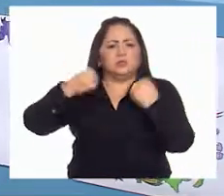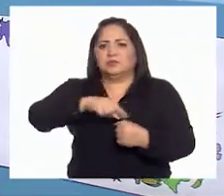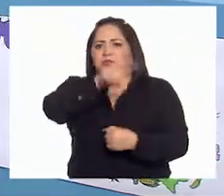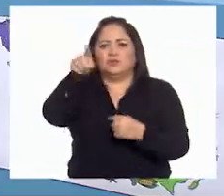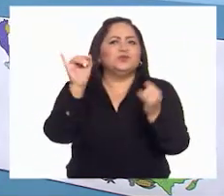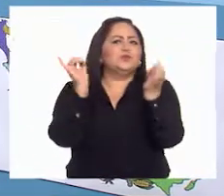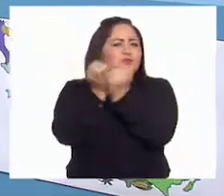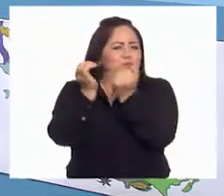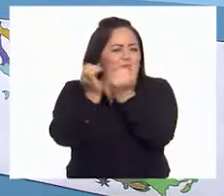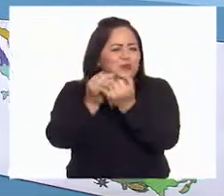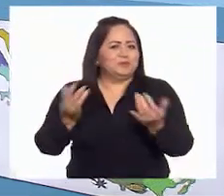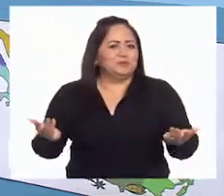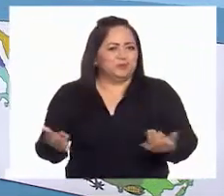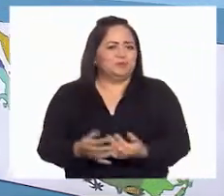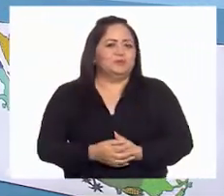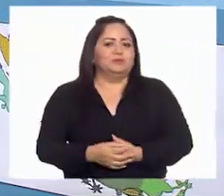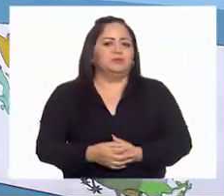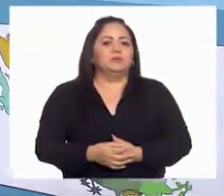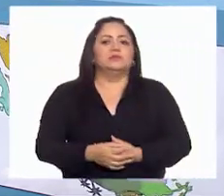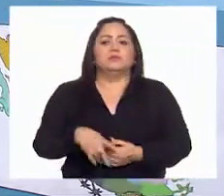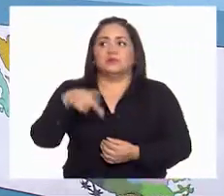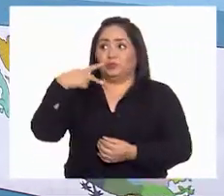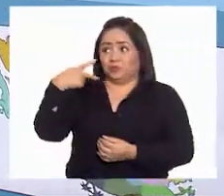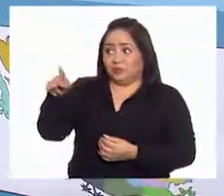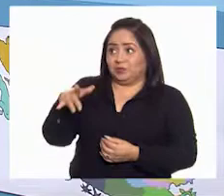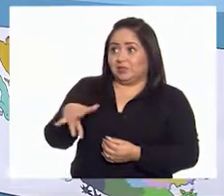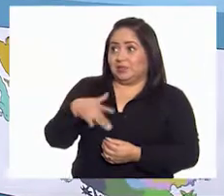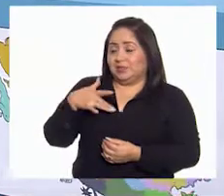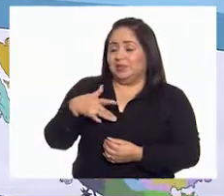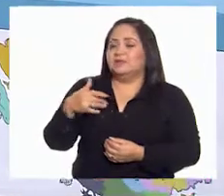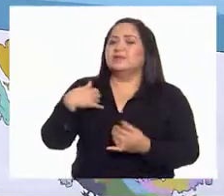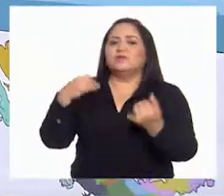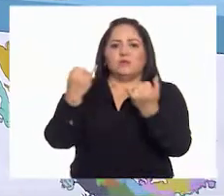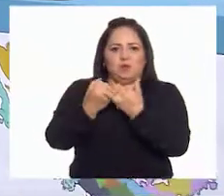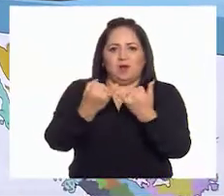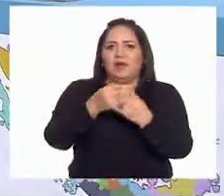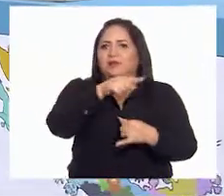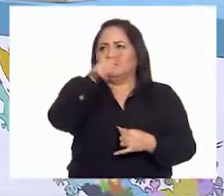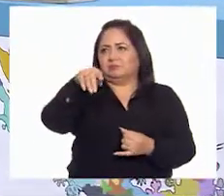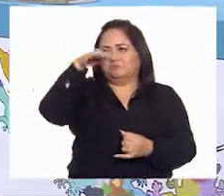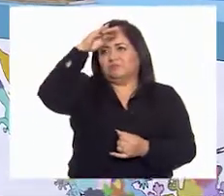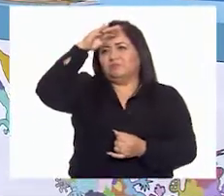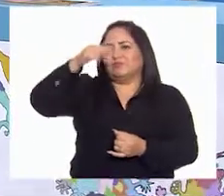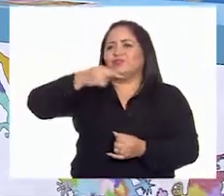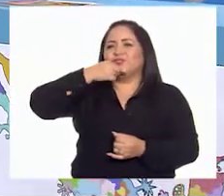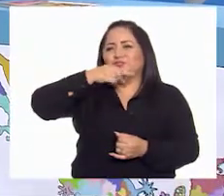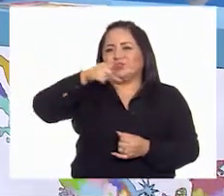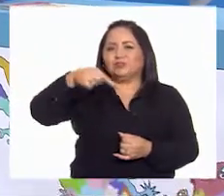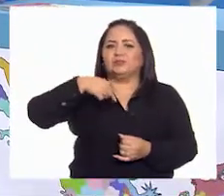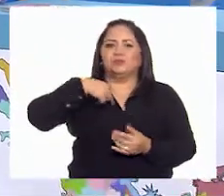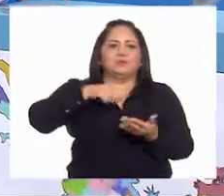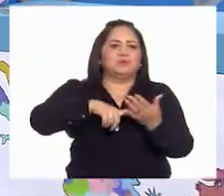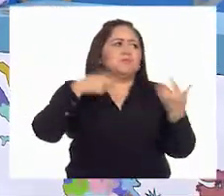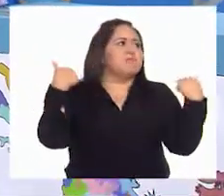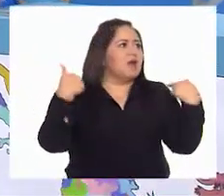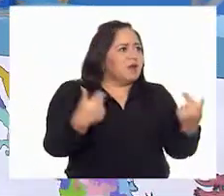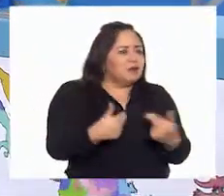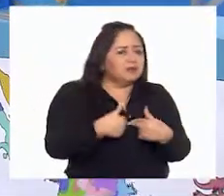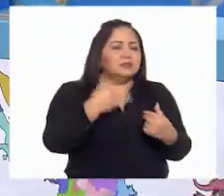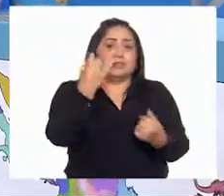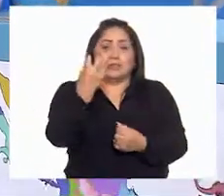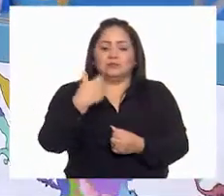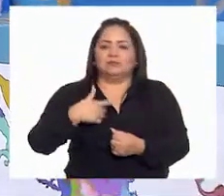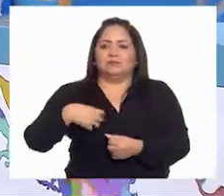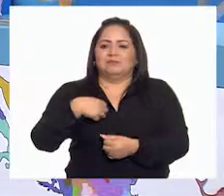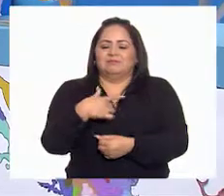también. Comparto tu sentir, también pienso en nuestros estudiantes, en mis colegas docentes y eso me